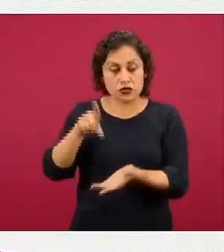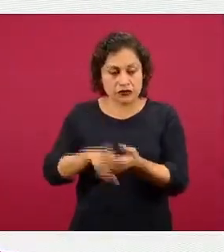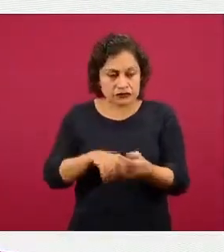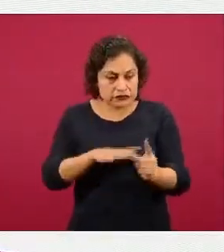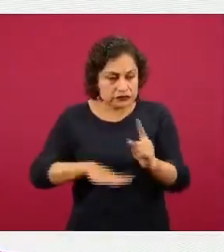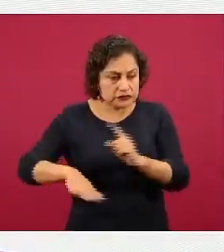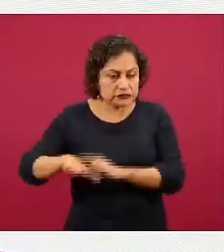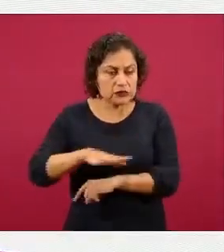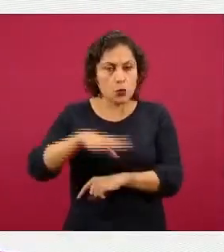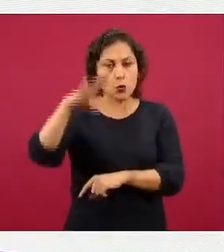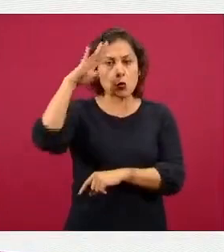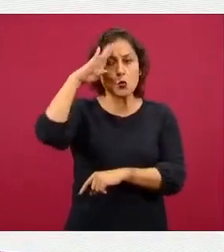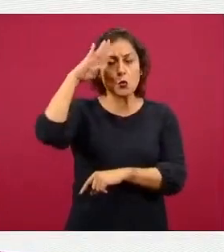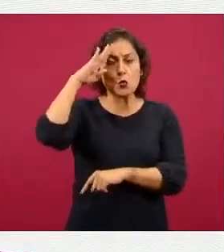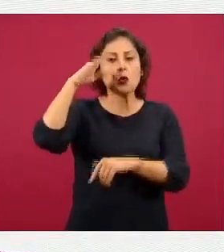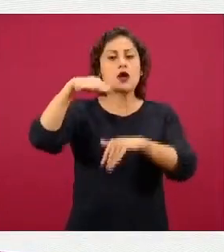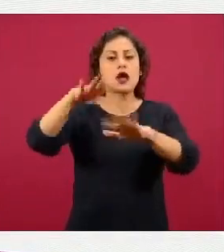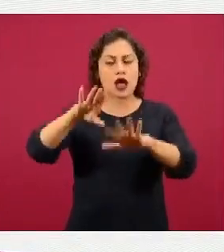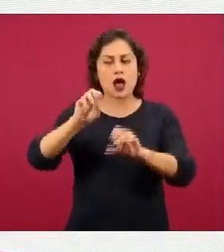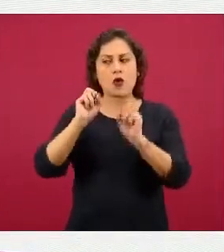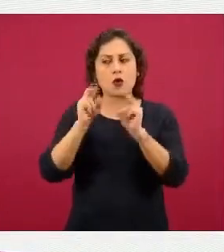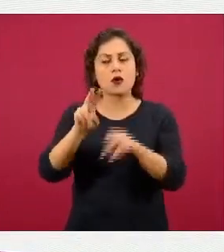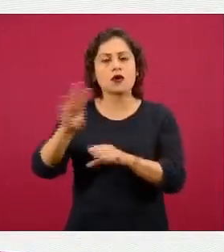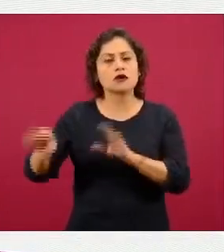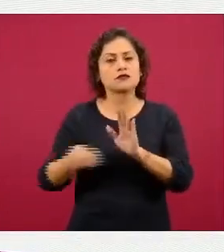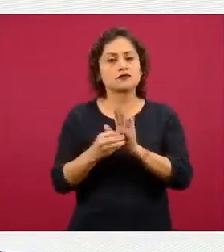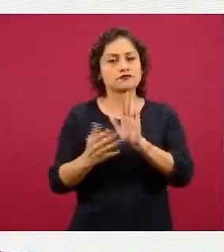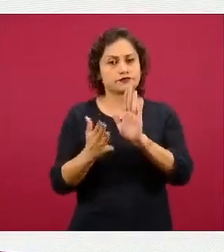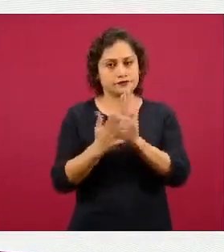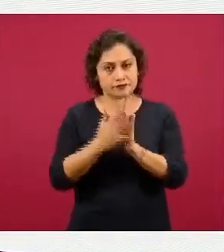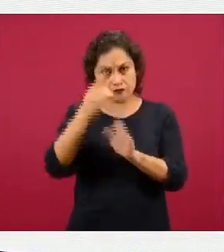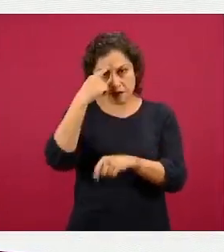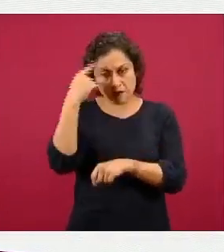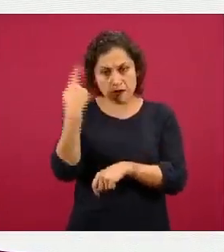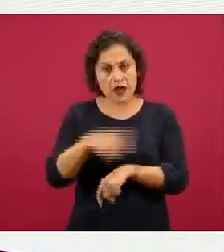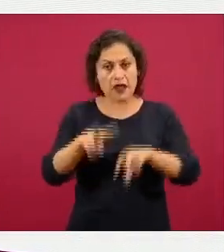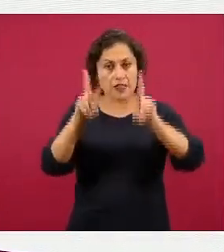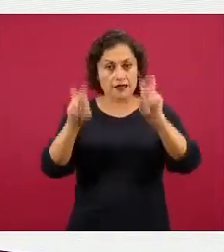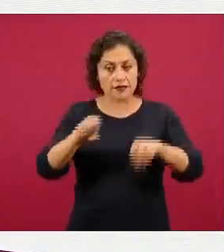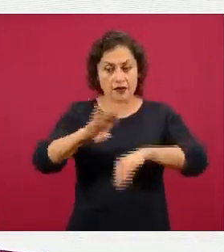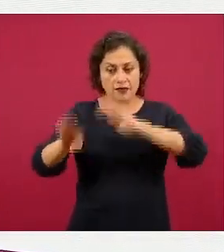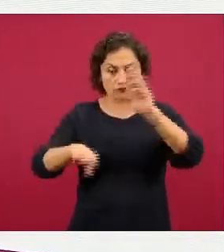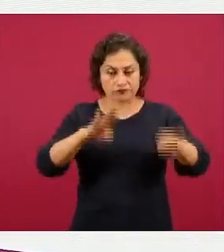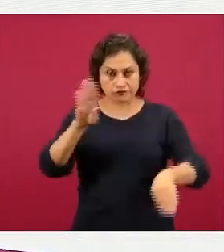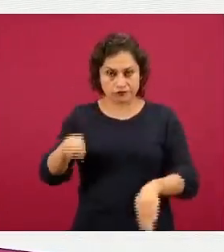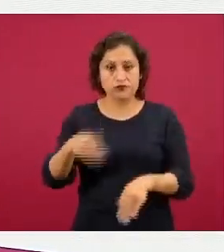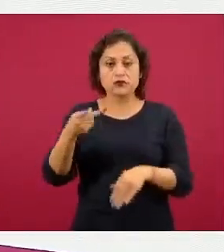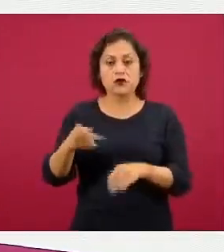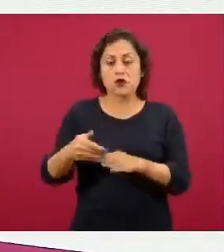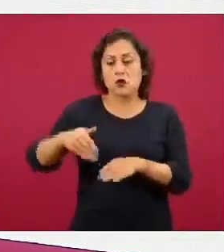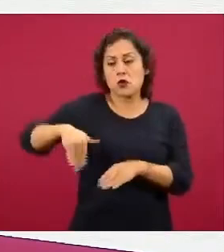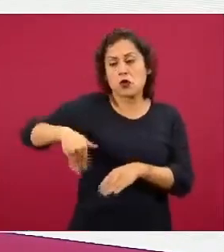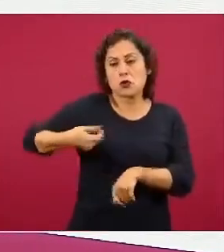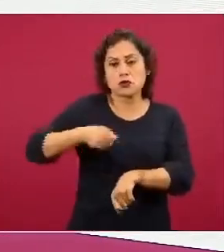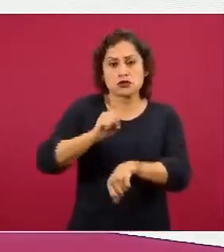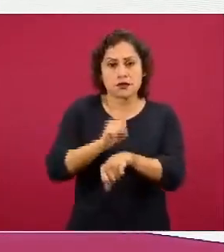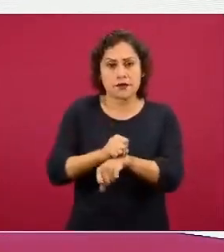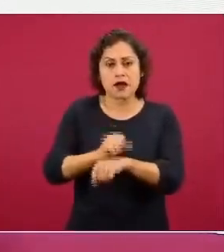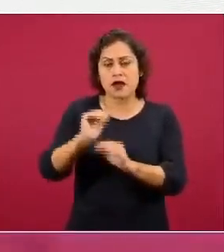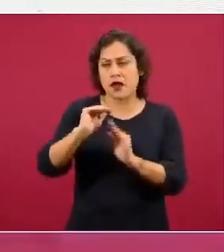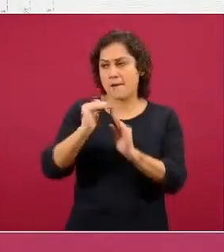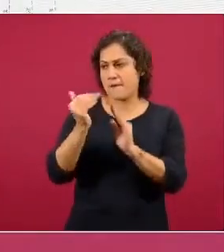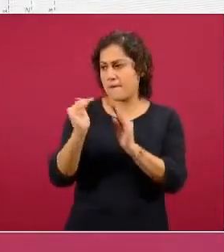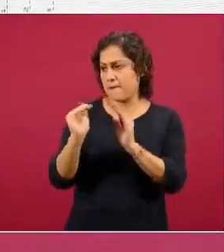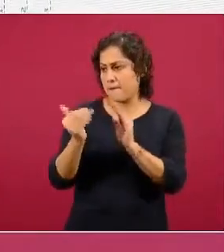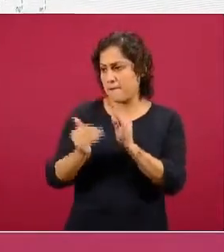a un basal, decidimos incluirlo en este análisis de exceso de mortalidad. Sin embargo, ya en las últimas semanas prácticamente está